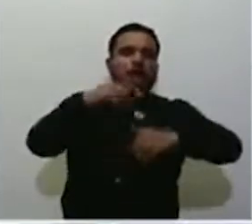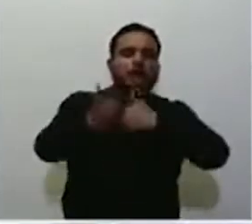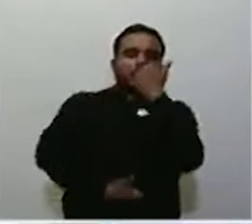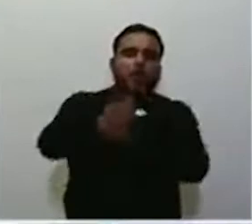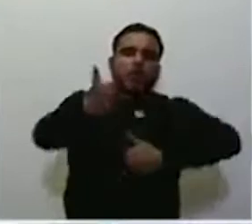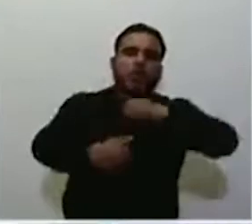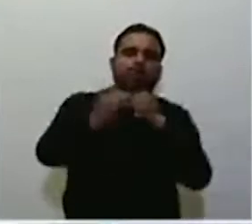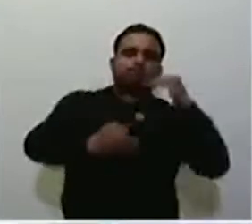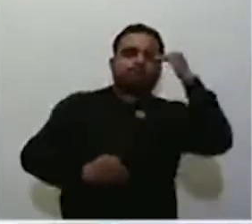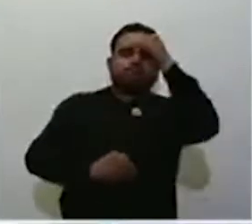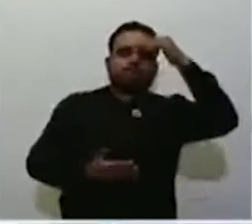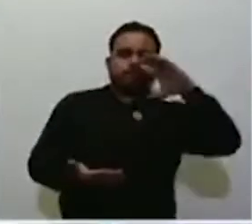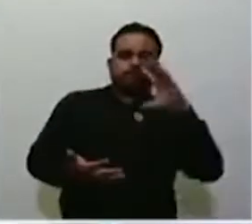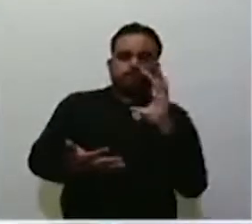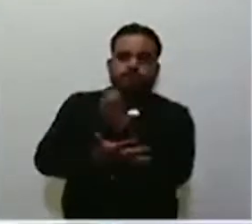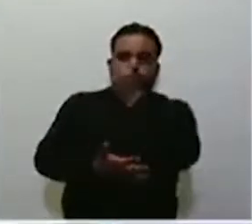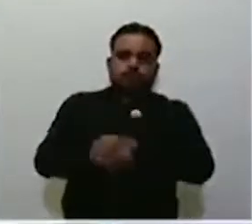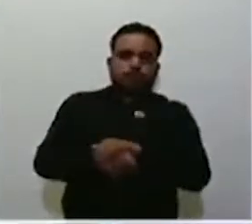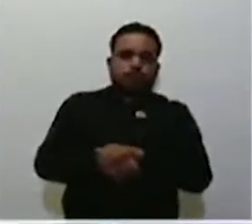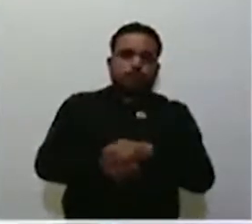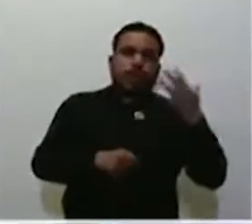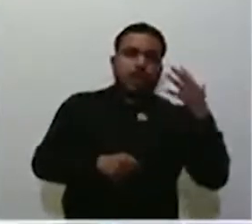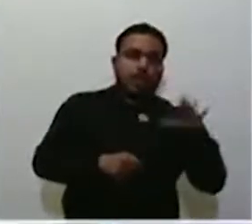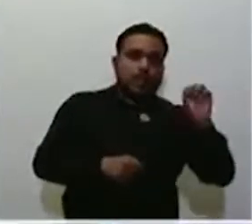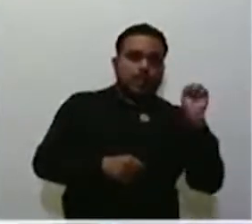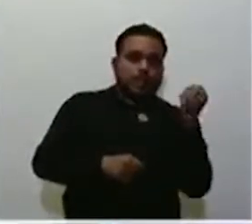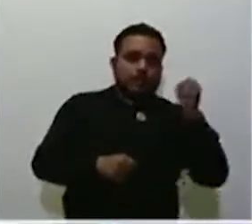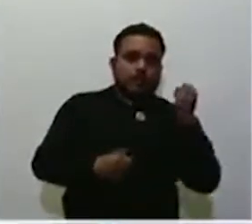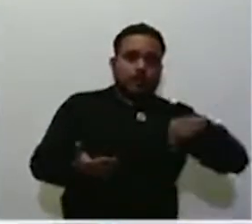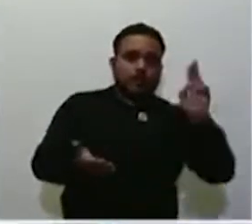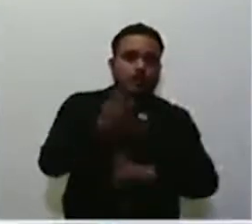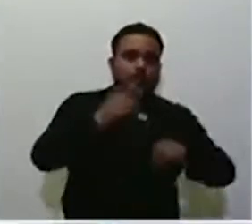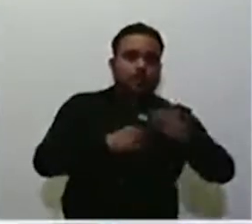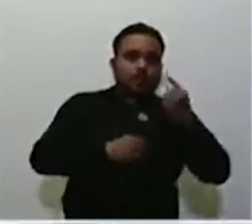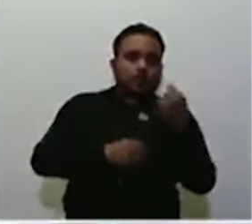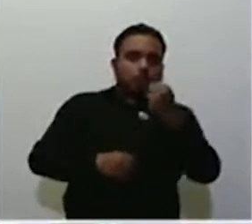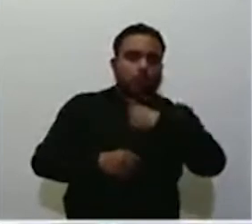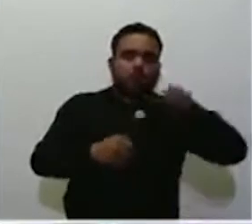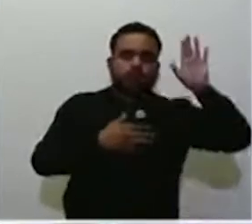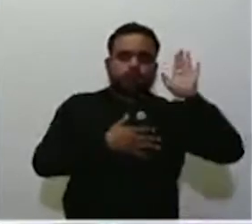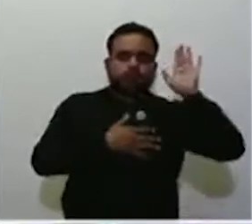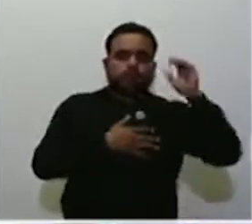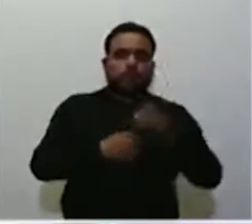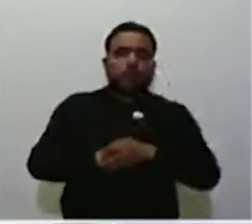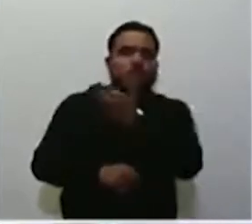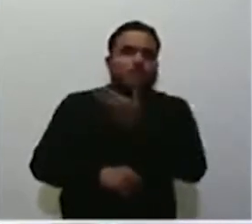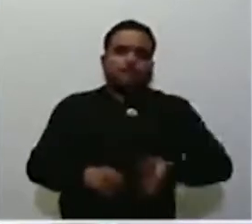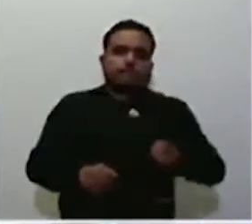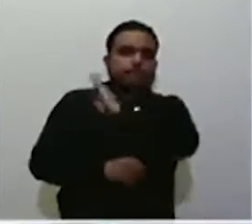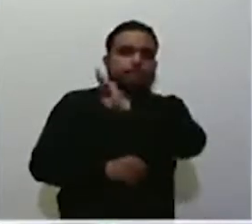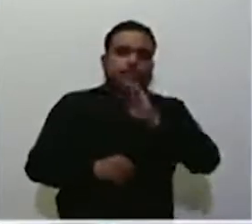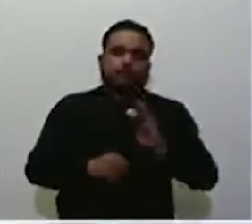la competitividad el 10 de septiembre de 2021 rendí protesta de ley como presidente municipal